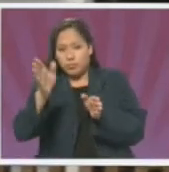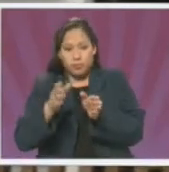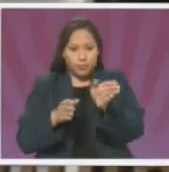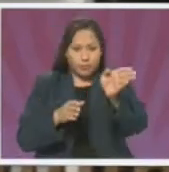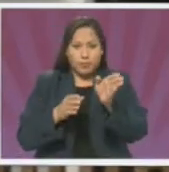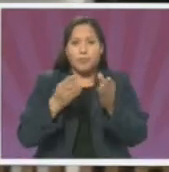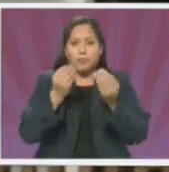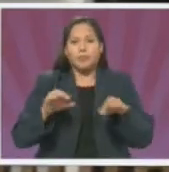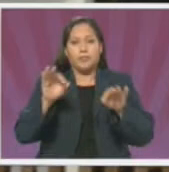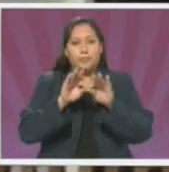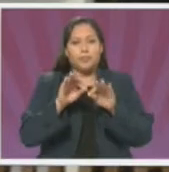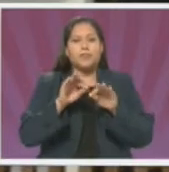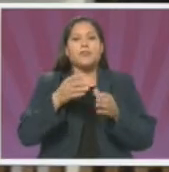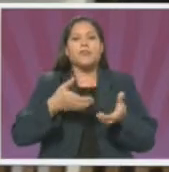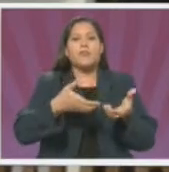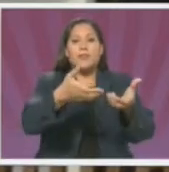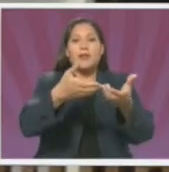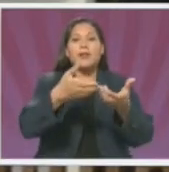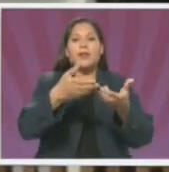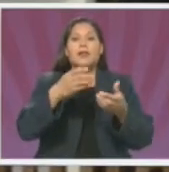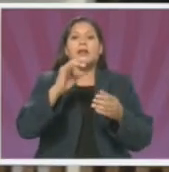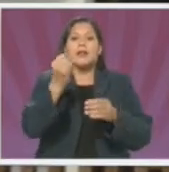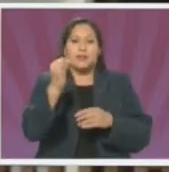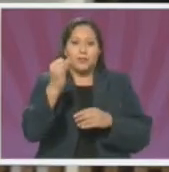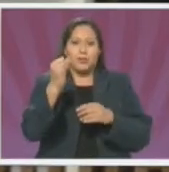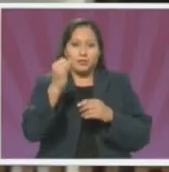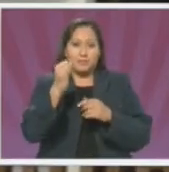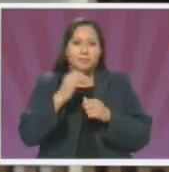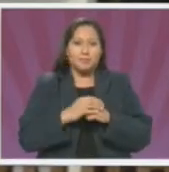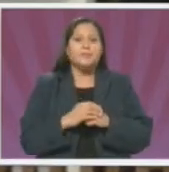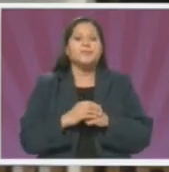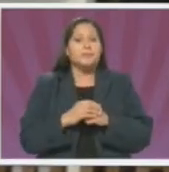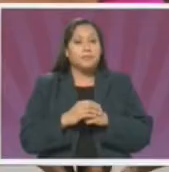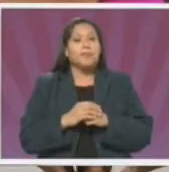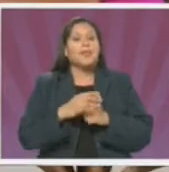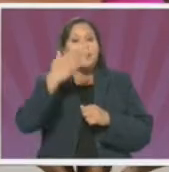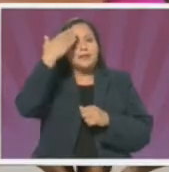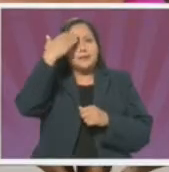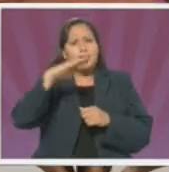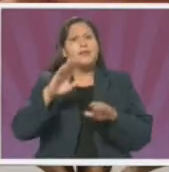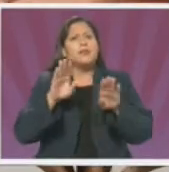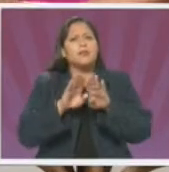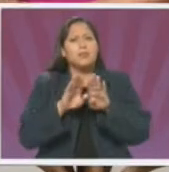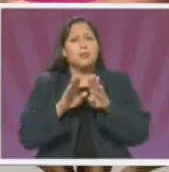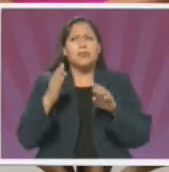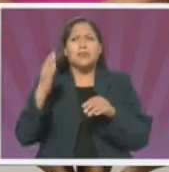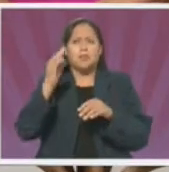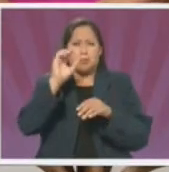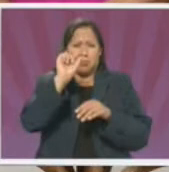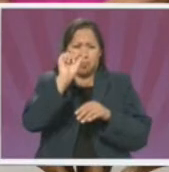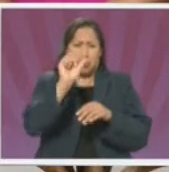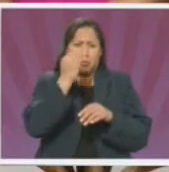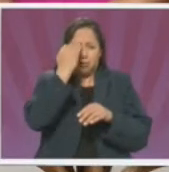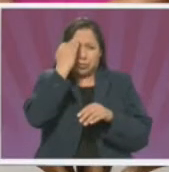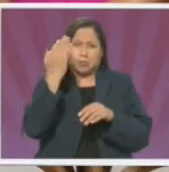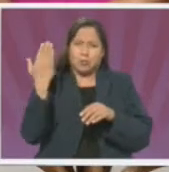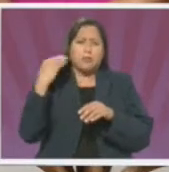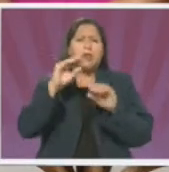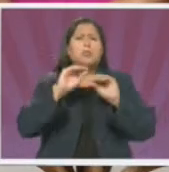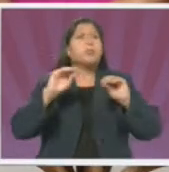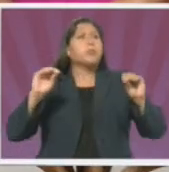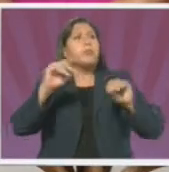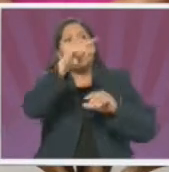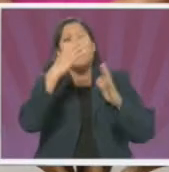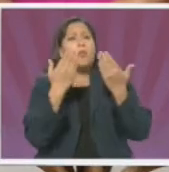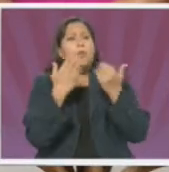de nuestra ciudad, la avenida de los Insurgentes, querida Paula. Y sabes que hace no demasiado tiempo ahí no había nada, es una de las